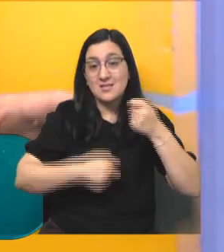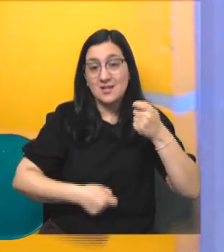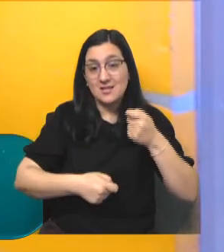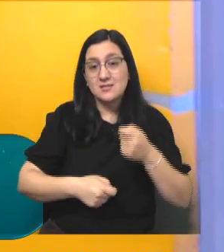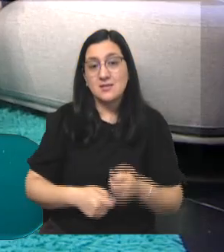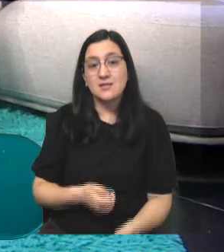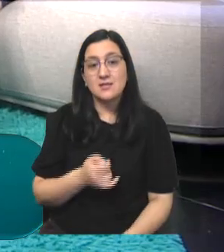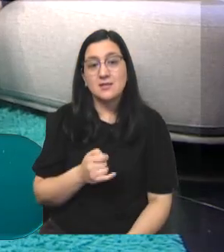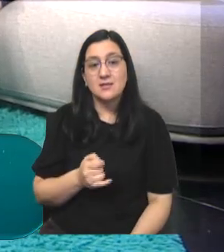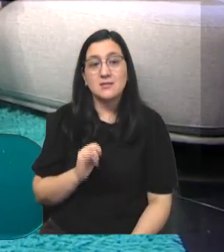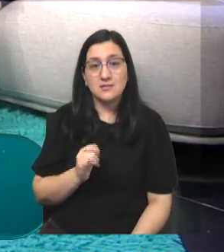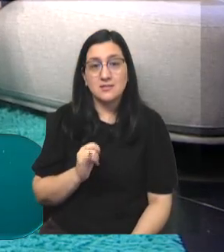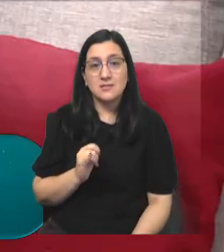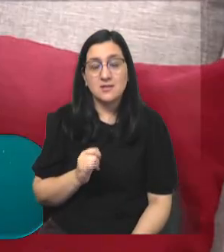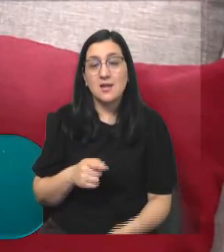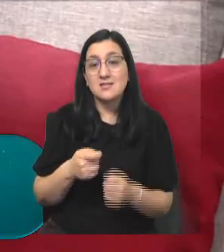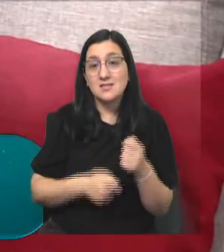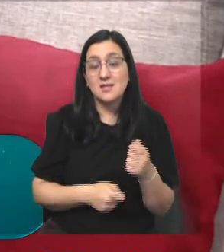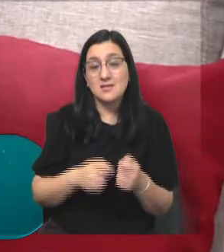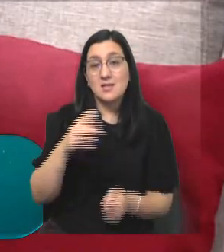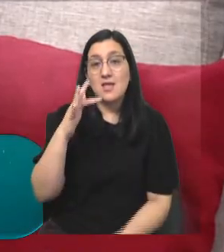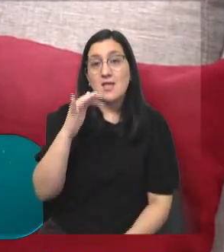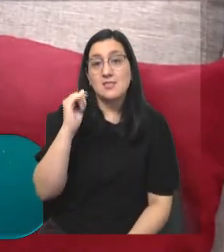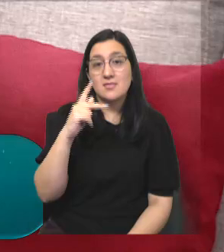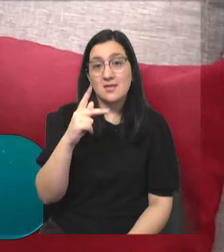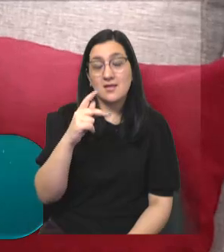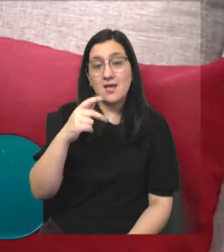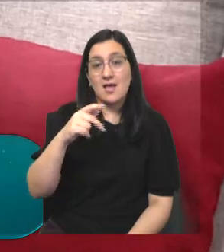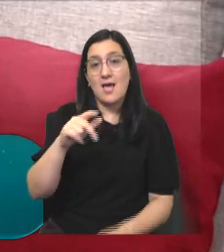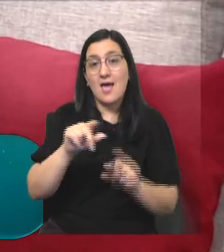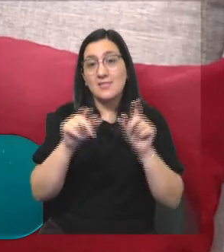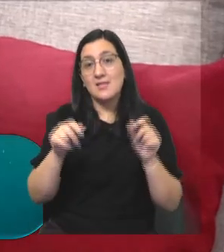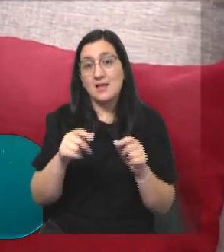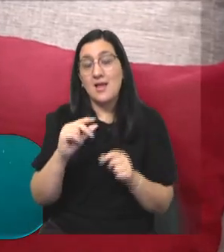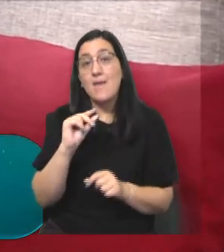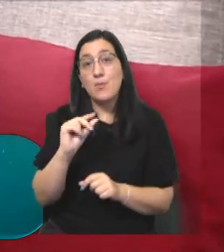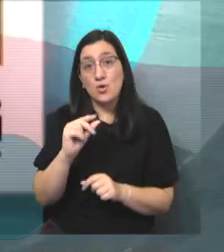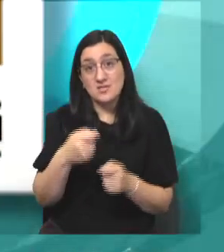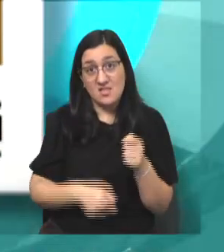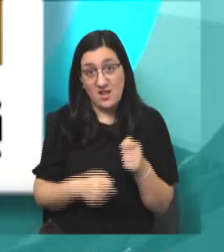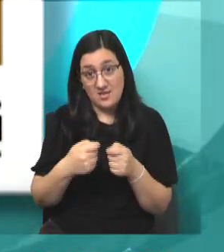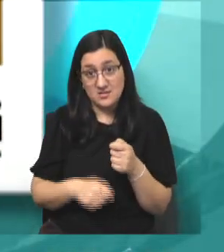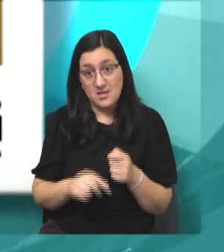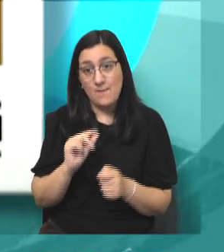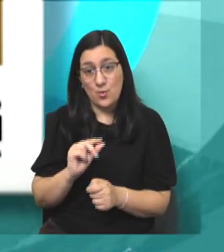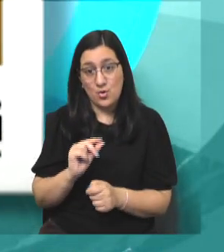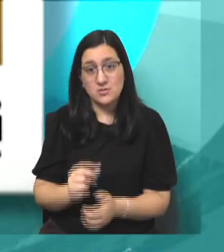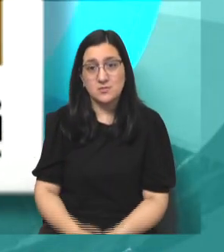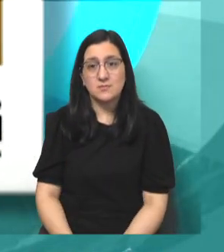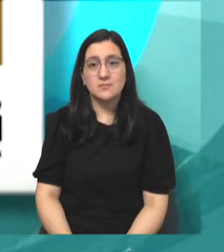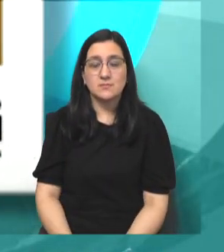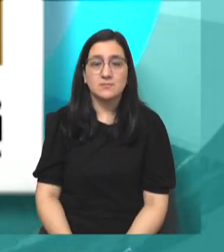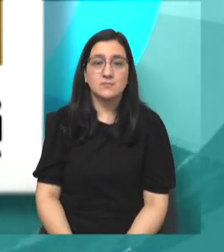Ticantel. Allá están en Ticantel y... Por lo que dice Ticantel, están quedando poquitos lugares. Quedan pocos lugares. Así que,